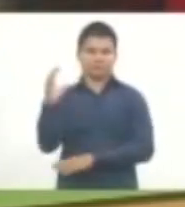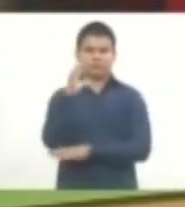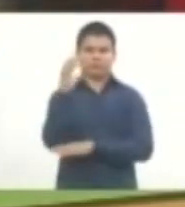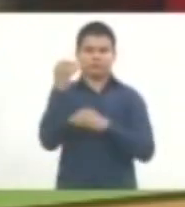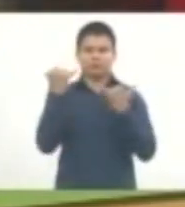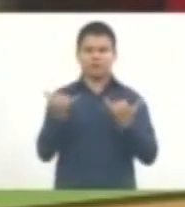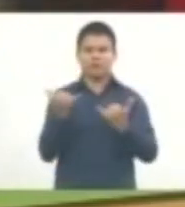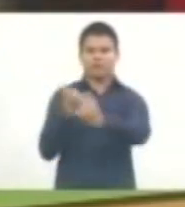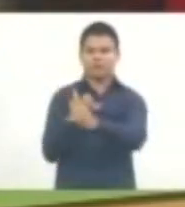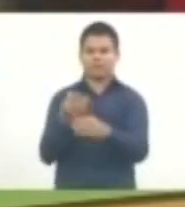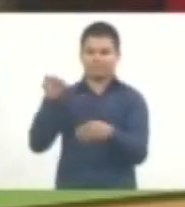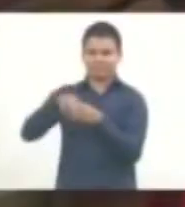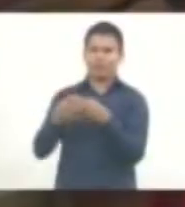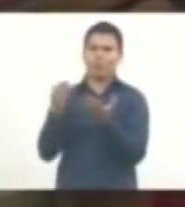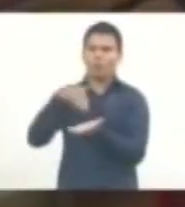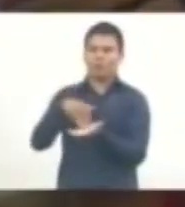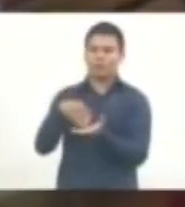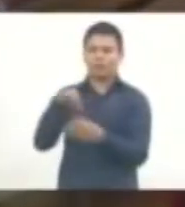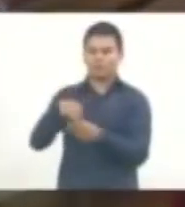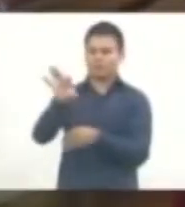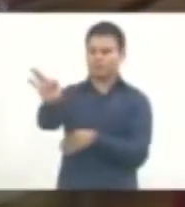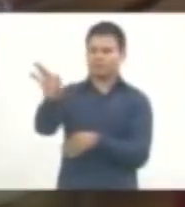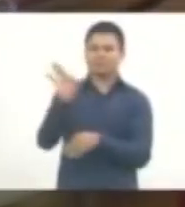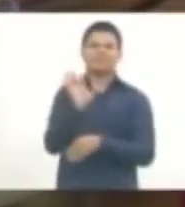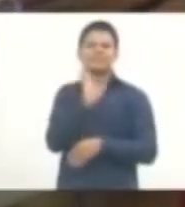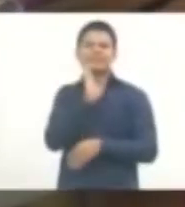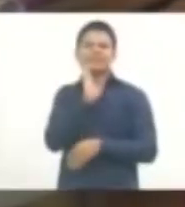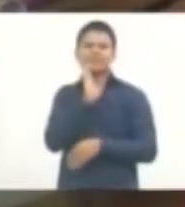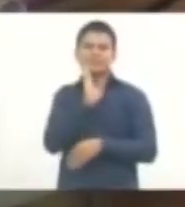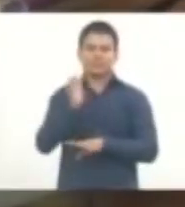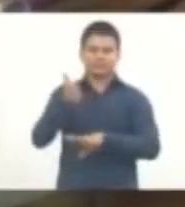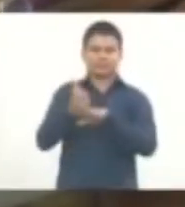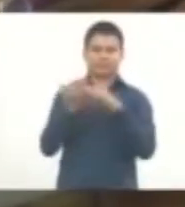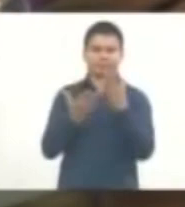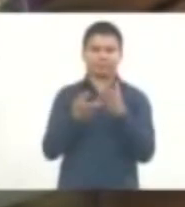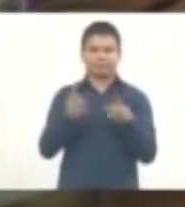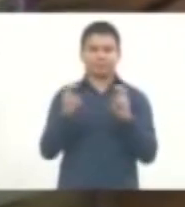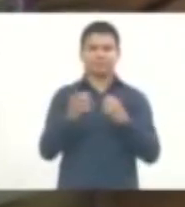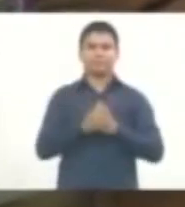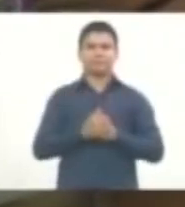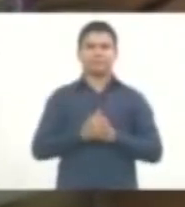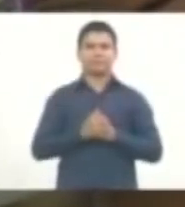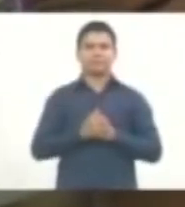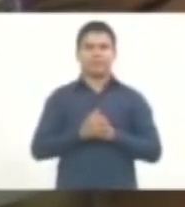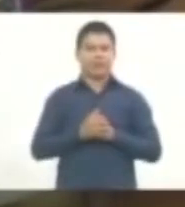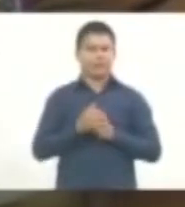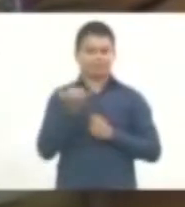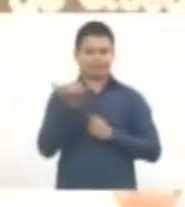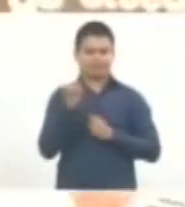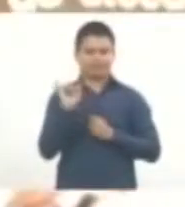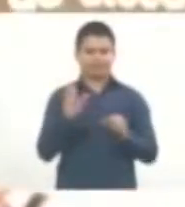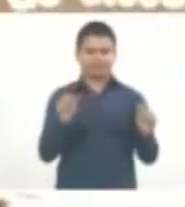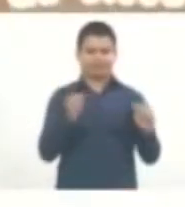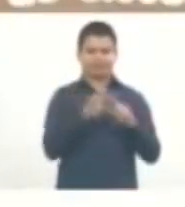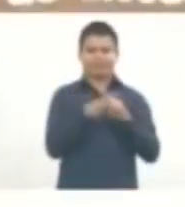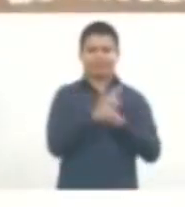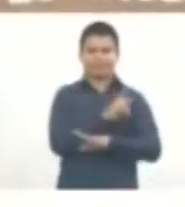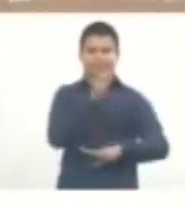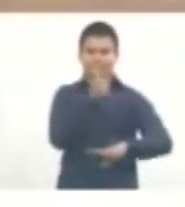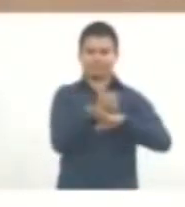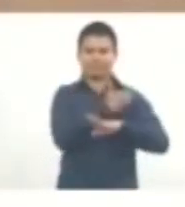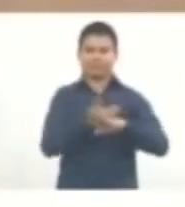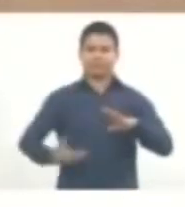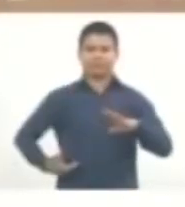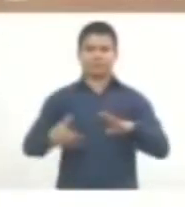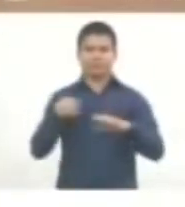nuevo vicepresidente. Germán Vargas Lleras es oficialmente ex vicepresidente de la República. Hoy la plenaria del Senado aprobó